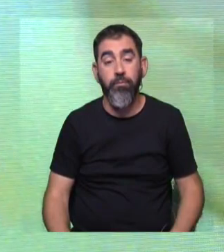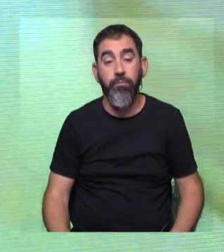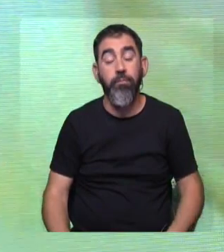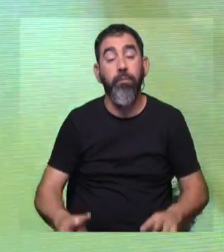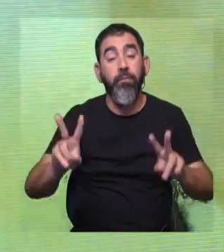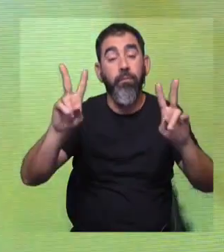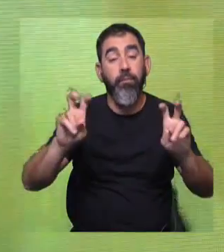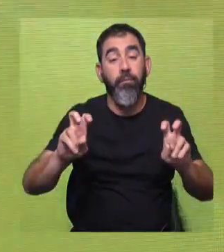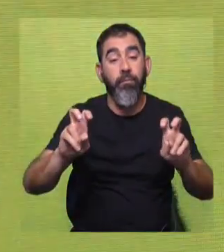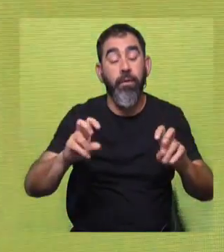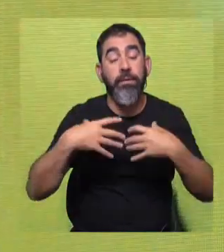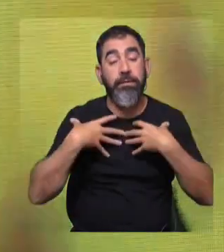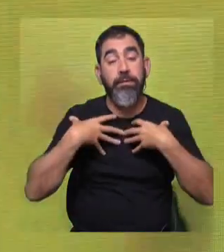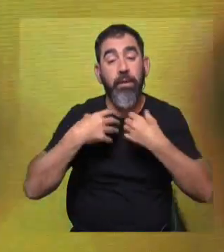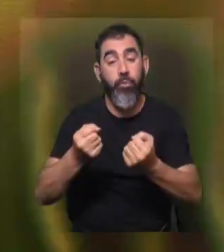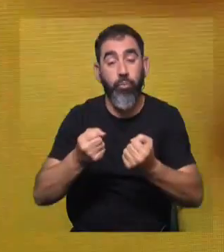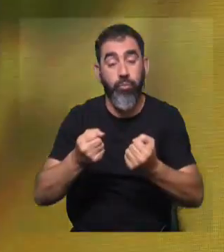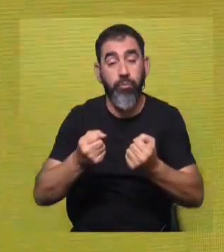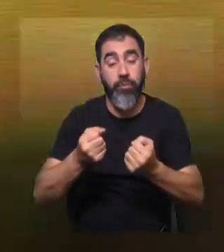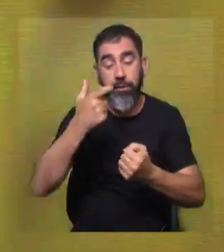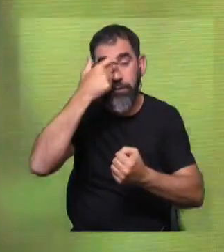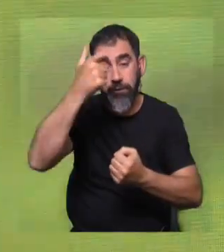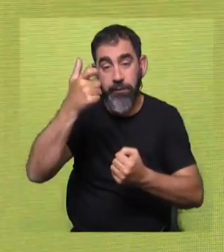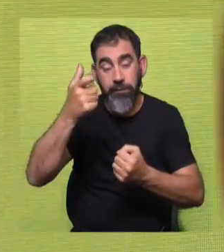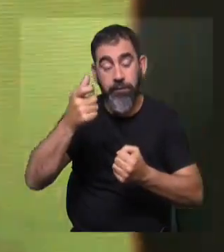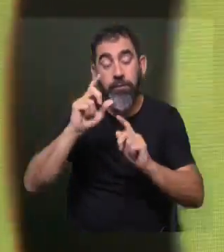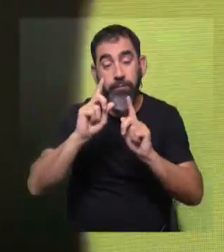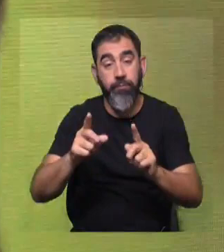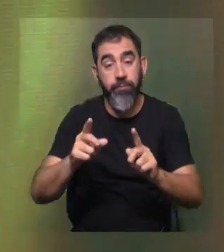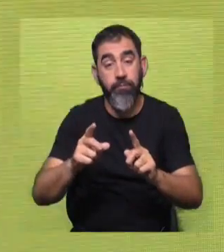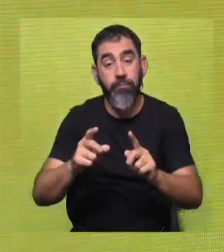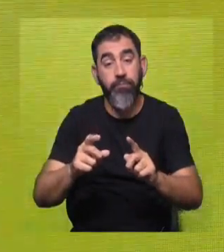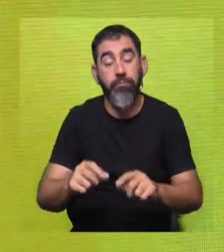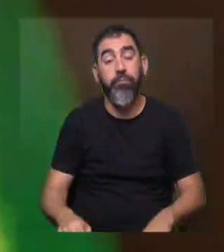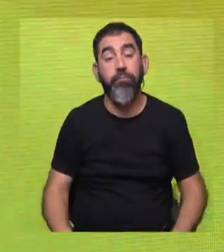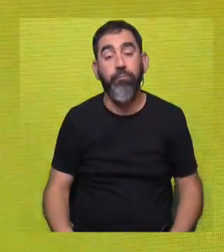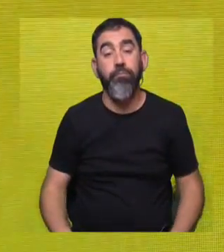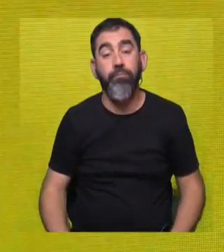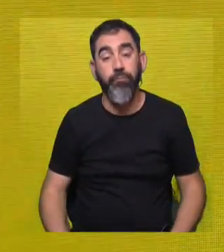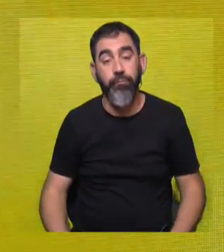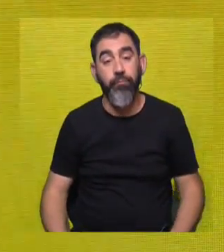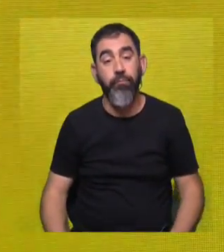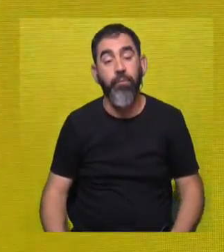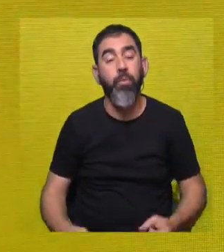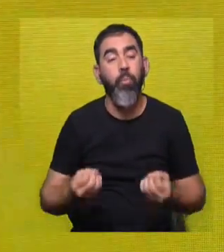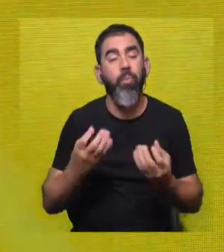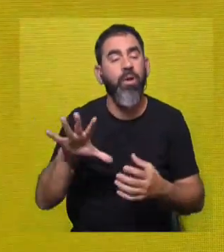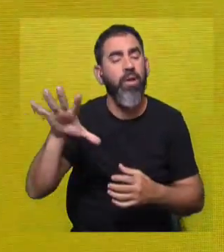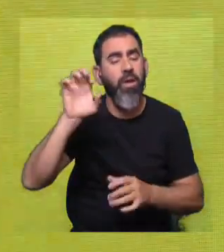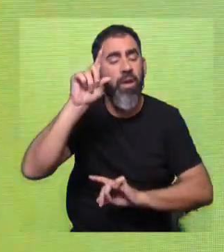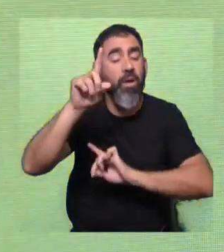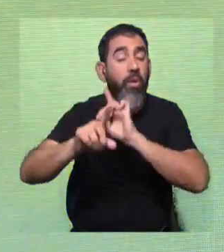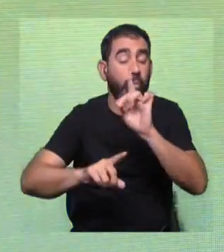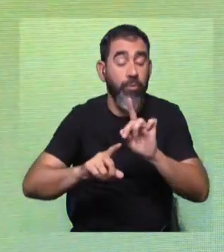de temas que tienen que ver con la salud y de ciencia de punta, porque acá hay un tema que todos hemos escuchado más de una vez